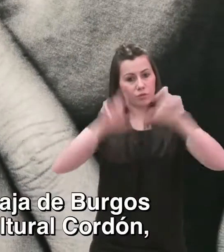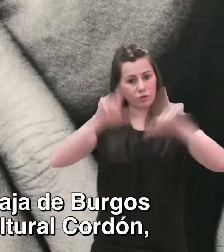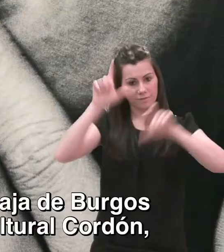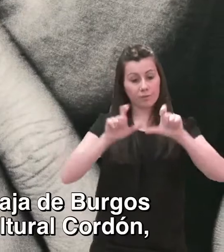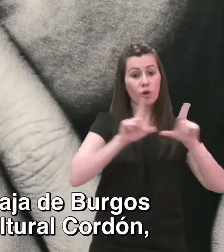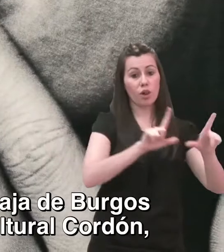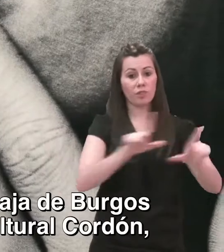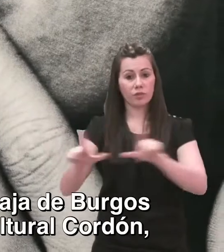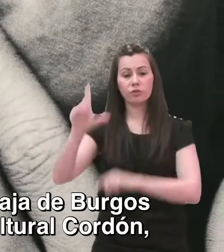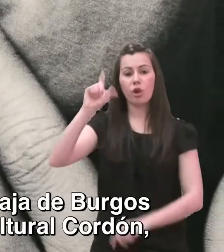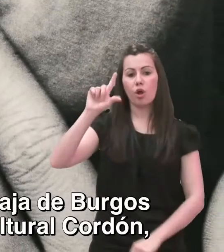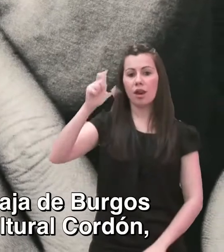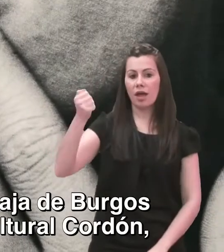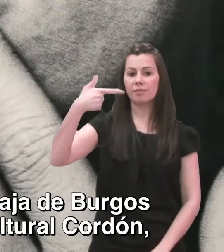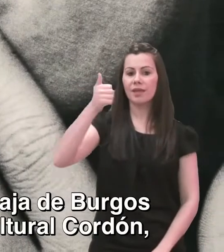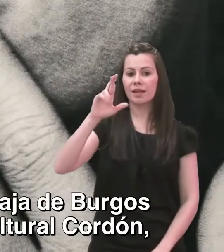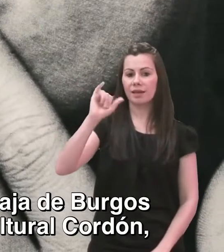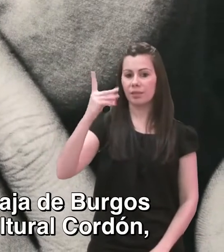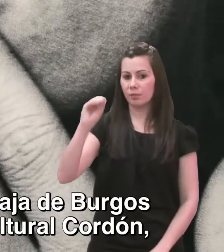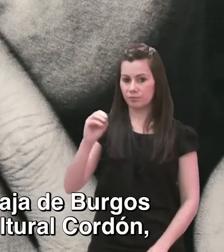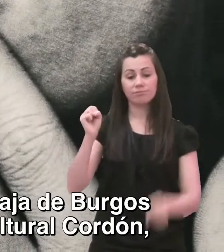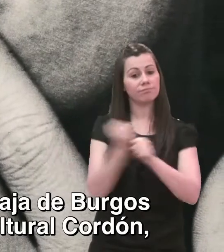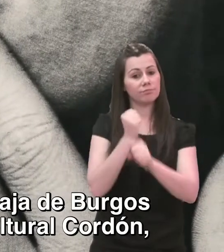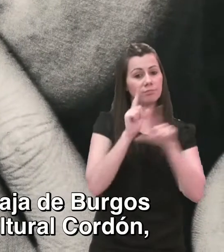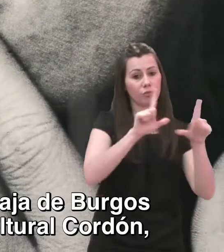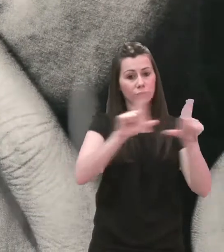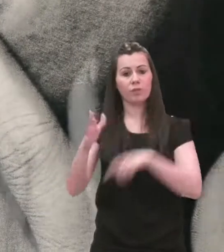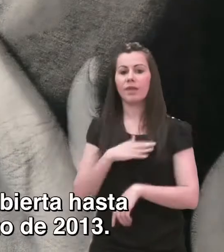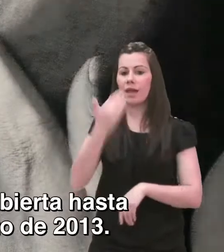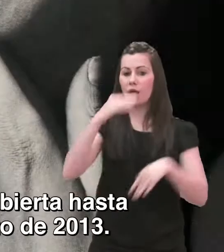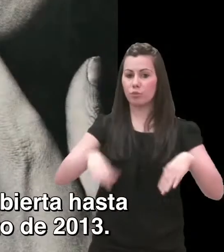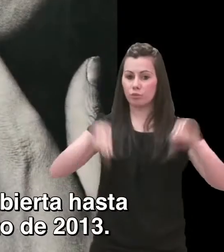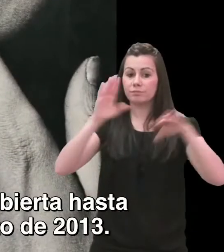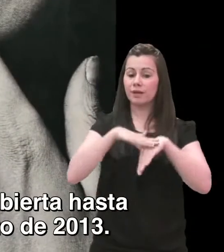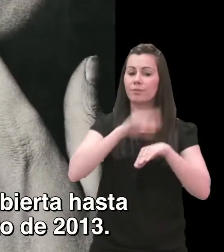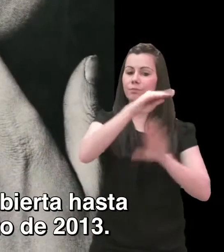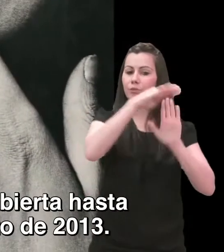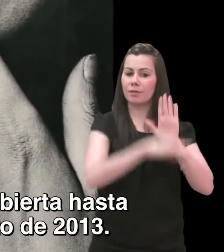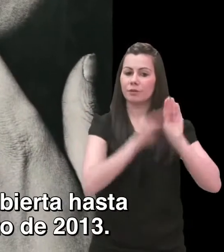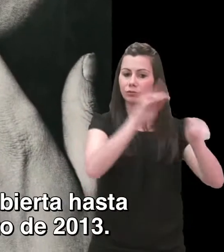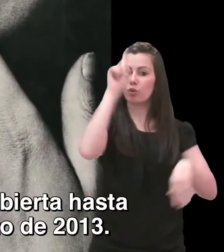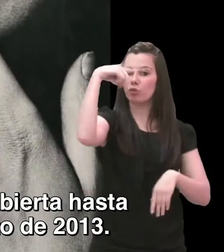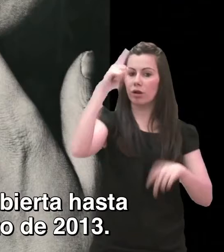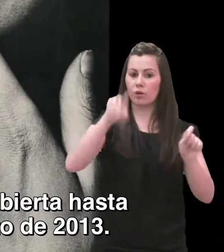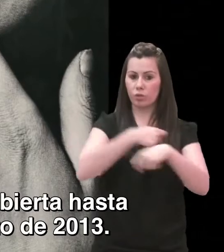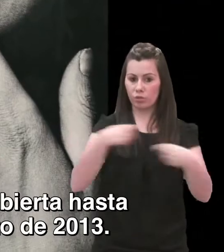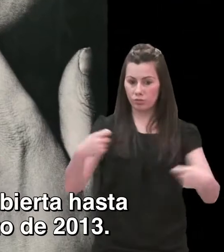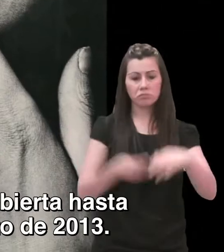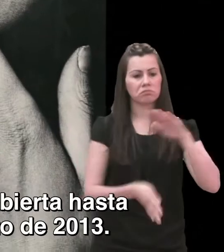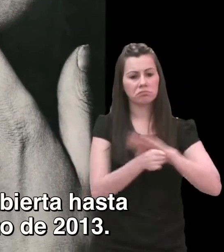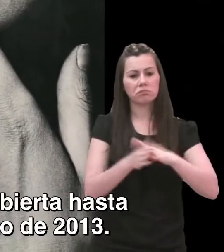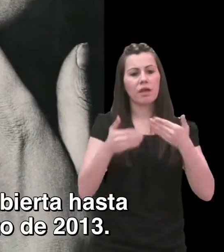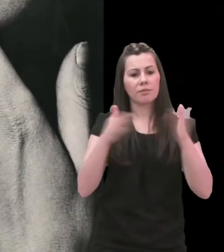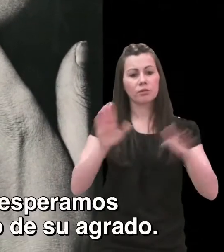Garrido, una producción de Caja de Burgos para su programa cultural Cordón, que permanecerá abierta hasta el día 25 de